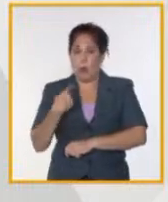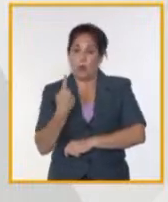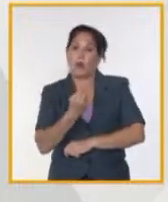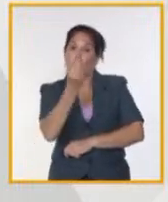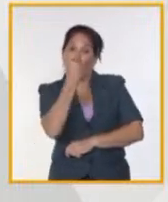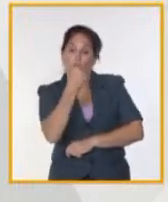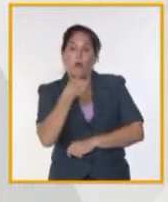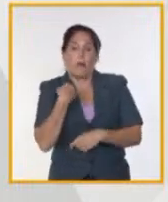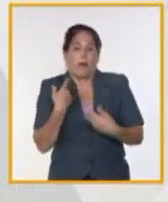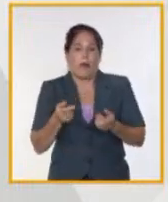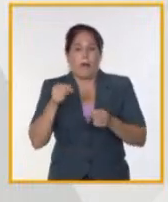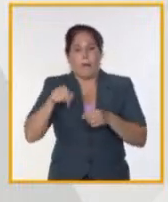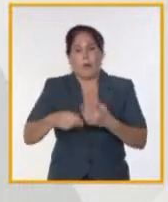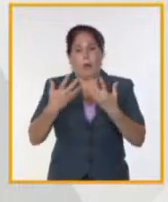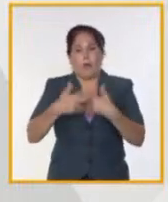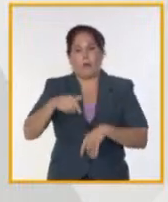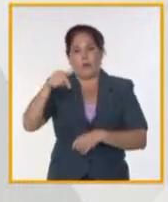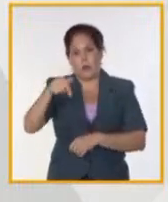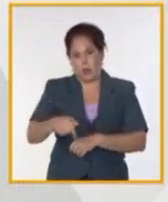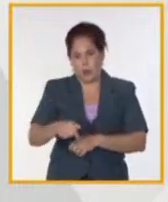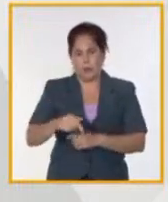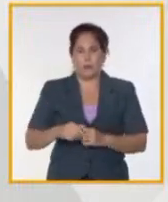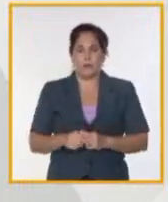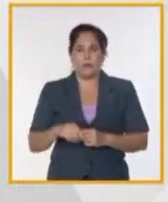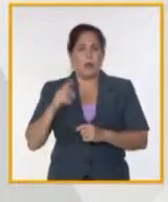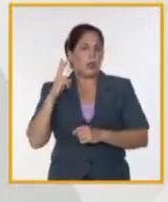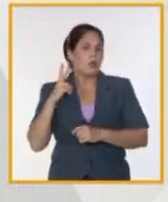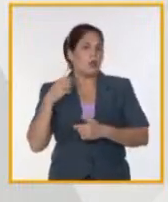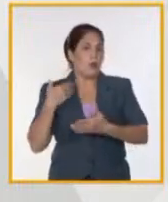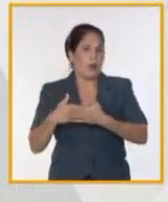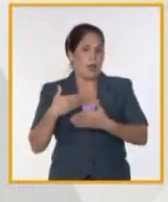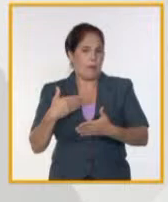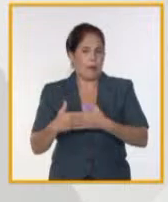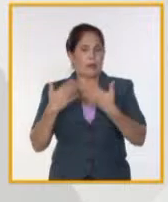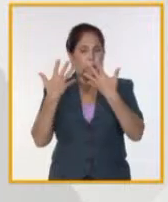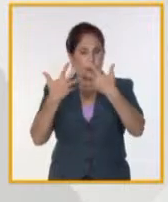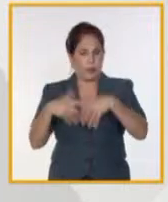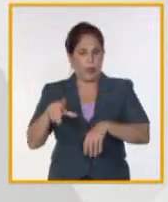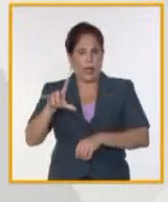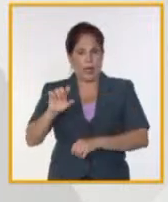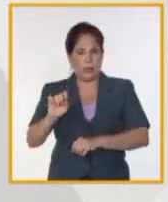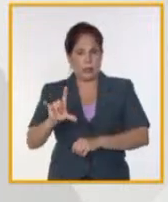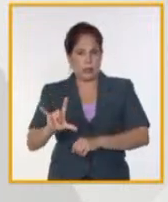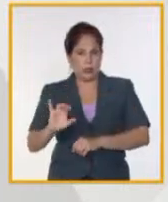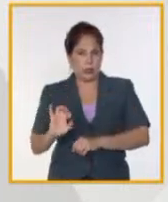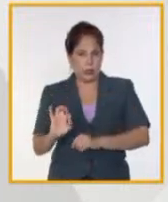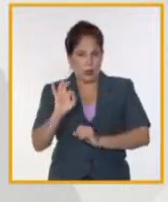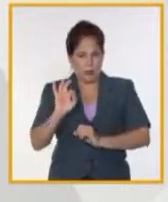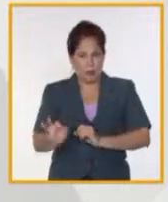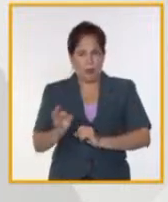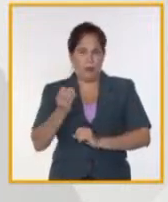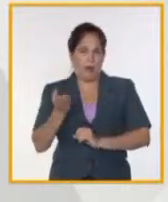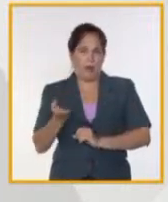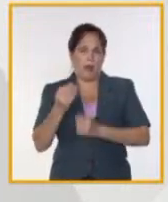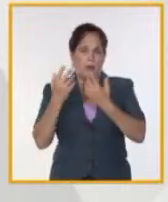en Cuba. Y se produce por Geomisal y por otros grupos empresariales que también lo demandan para sus producciones.